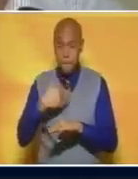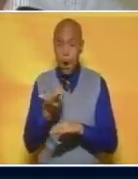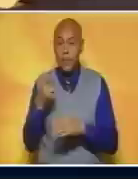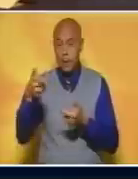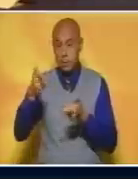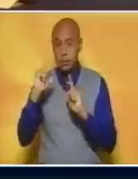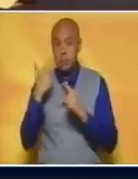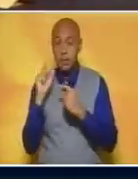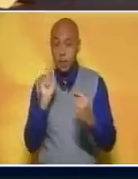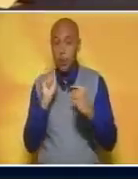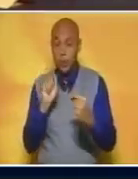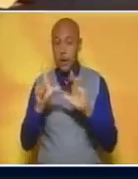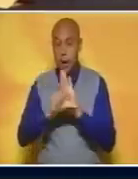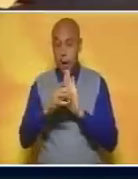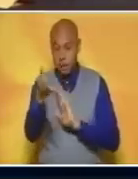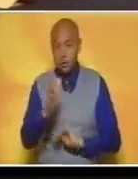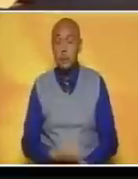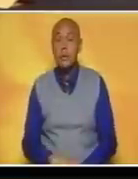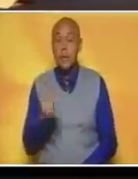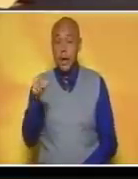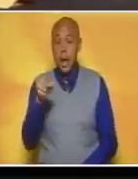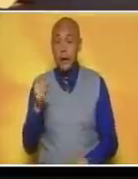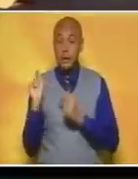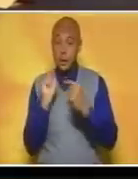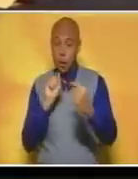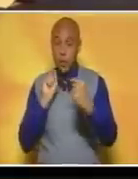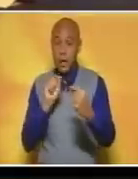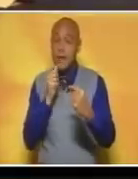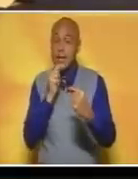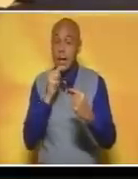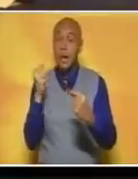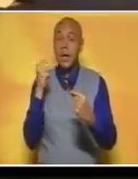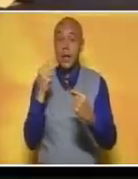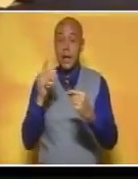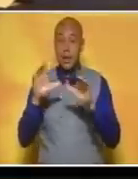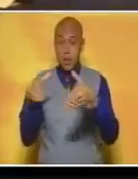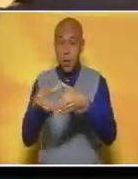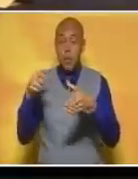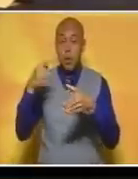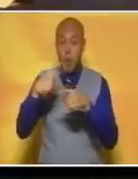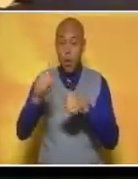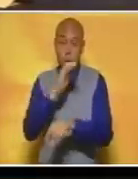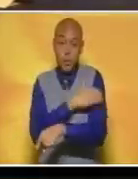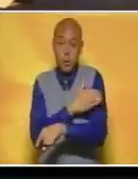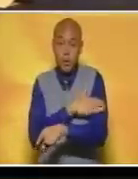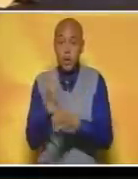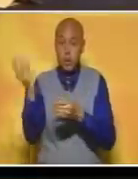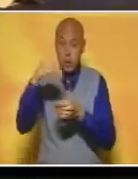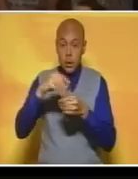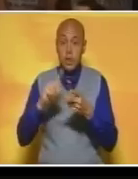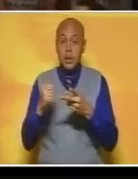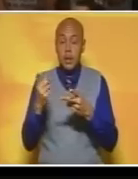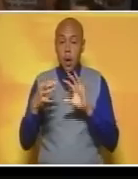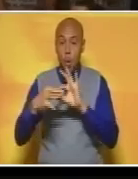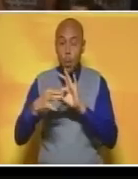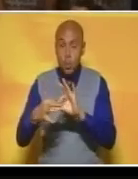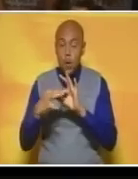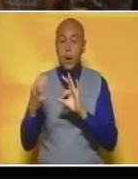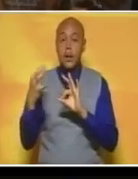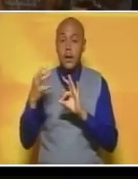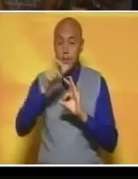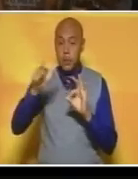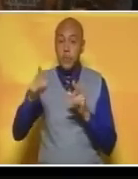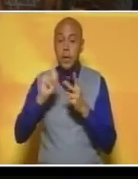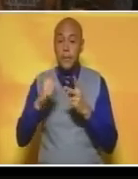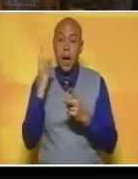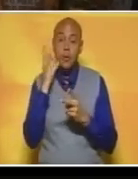esta reforma. En las negociaciones de reformas no participarán las organizaciones opositoras Alianza Cívica y Unidad Nacional Azul